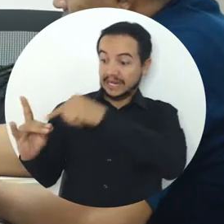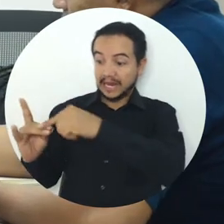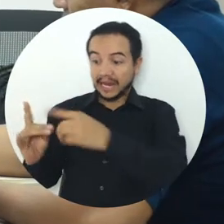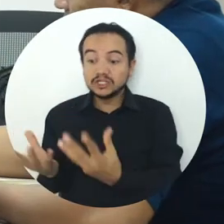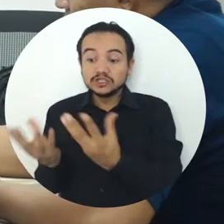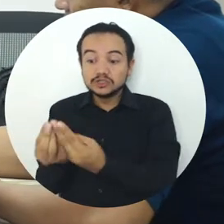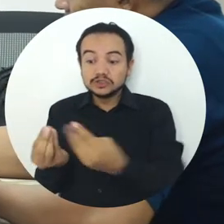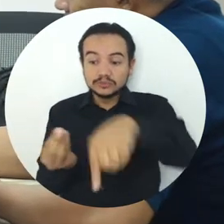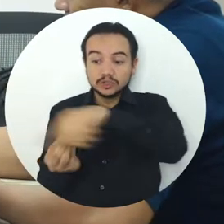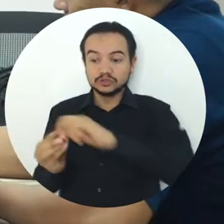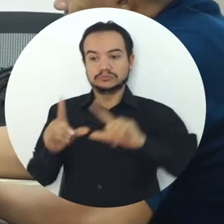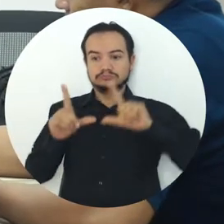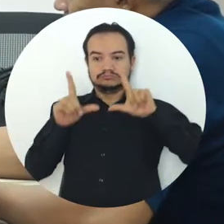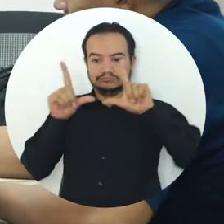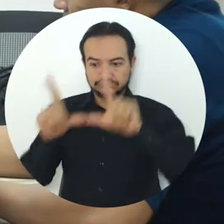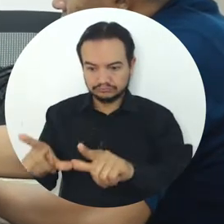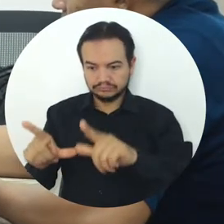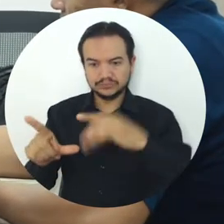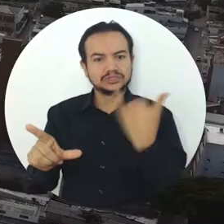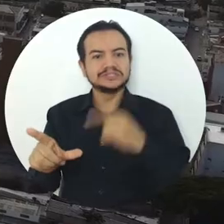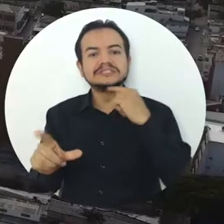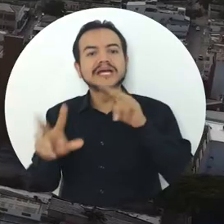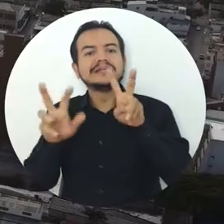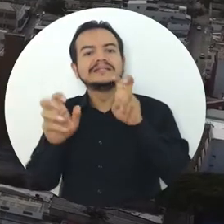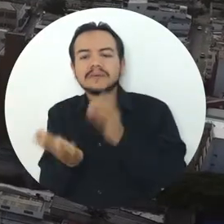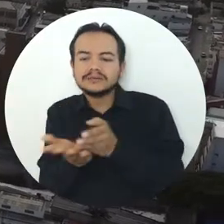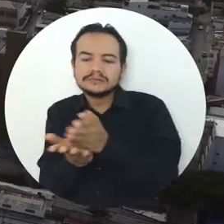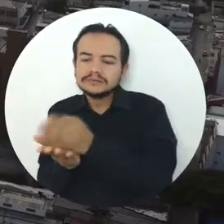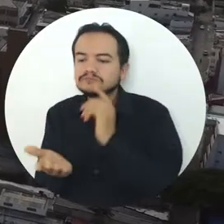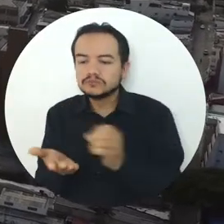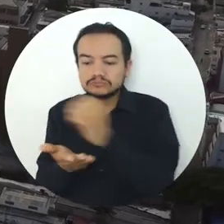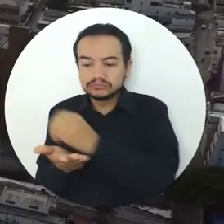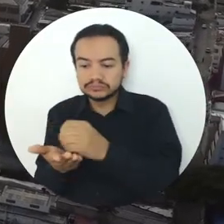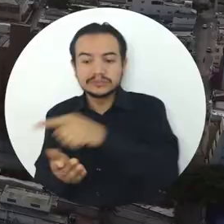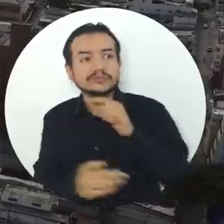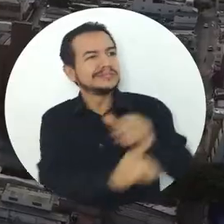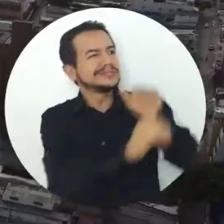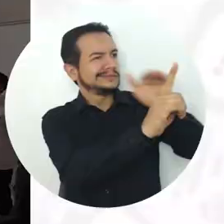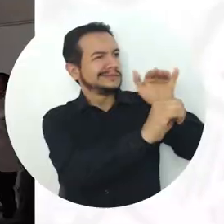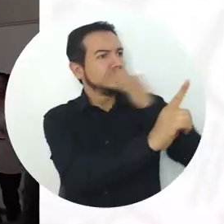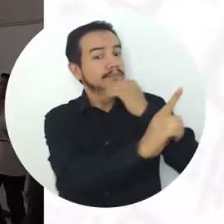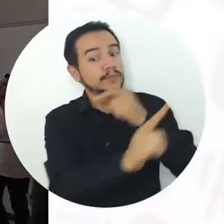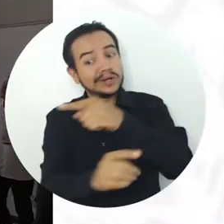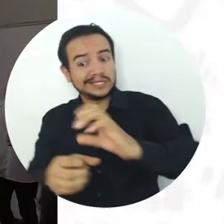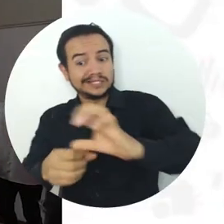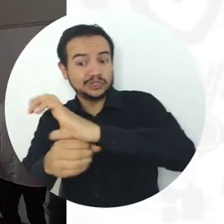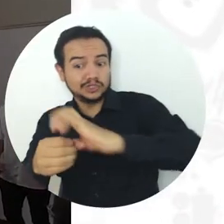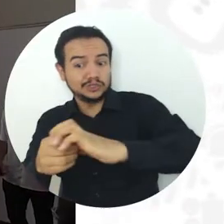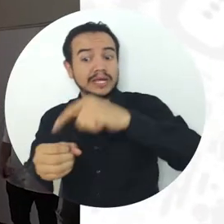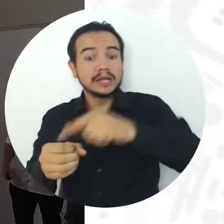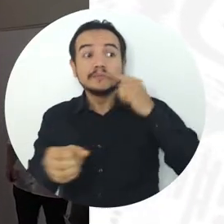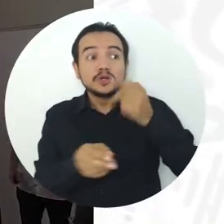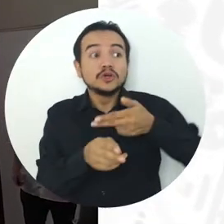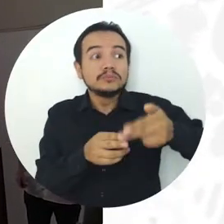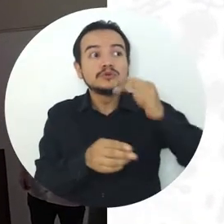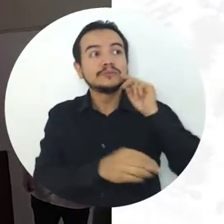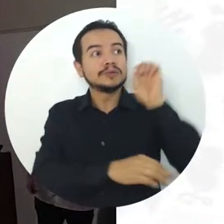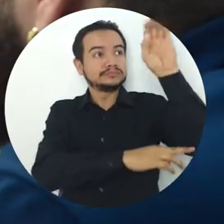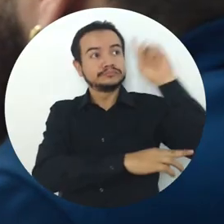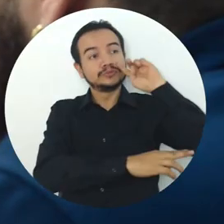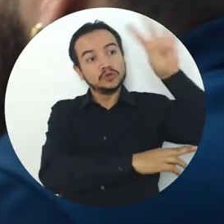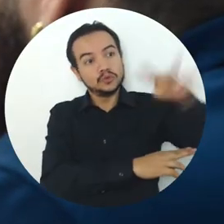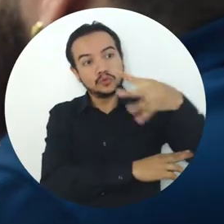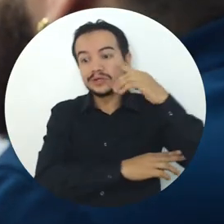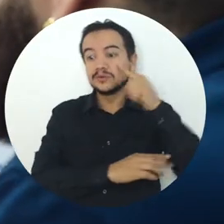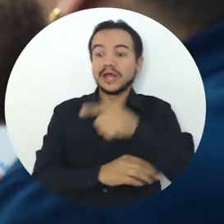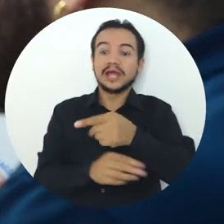Graduados del programa de Biología de la Universidad del Magdalena consiguieron que Santa Marta fuera elegida como sede de la cuarta edición del Congreso Colombiano de Herpetología